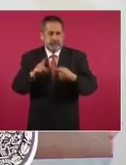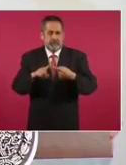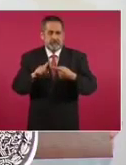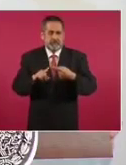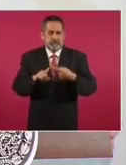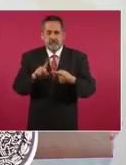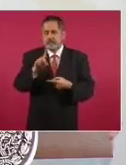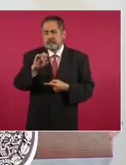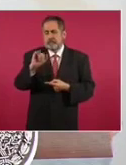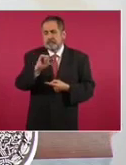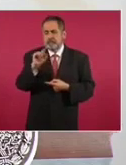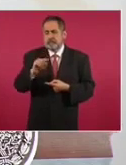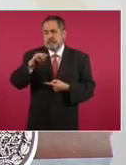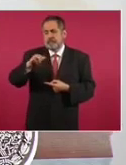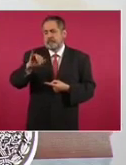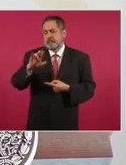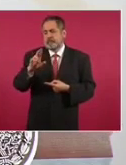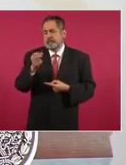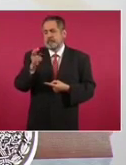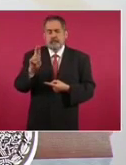Díaz Mirón